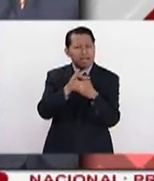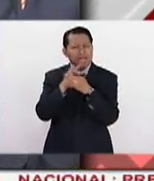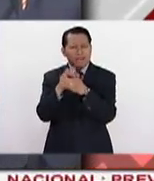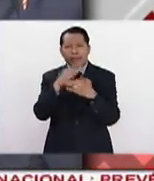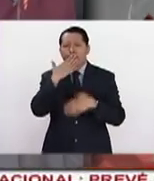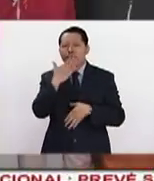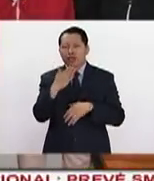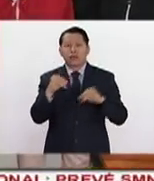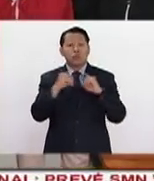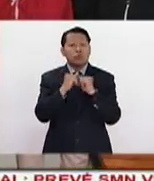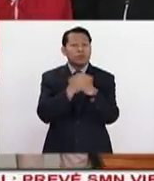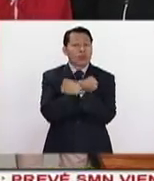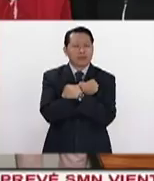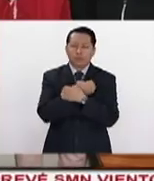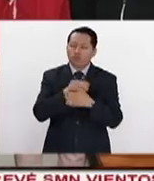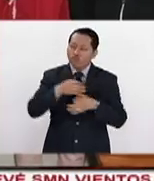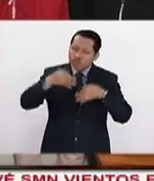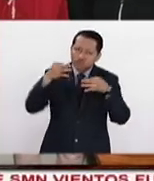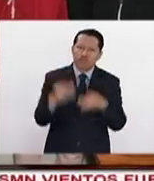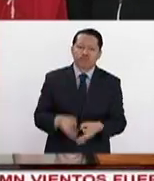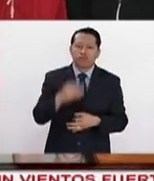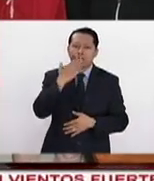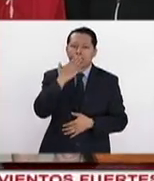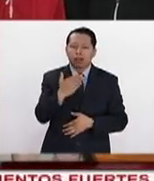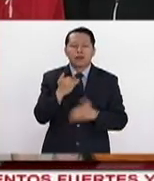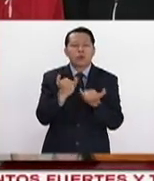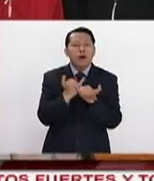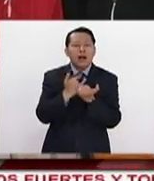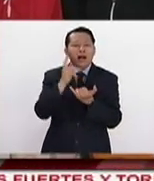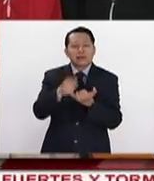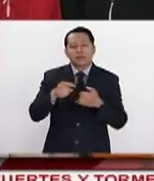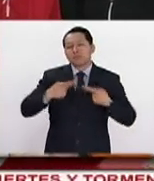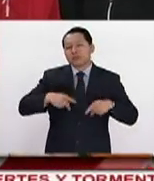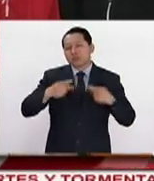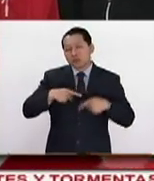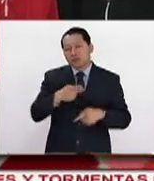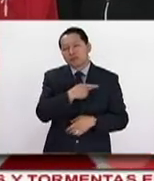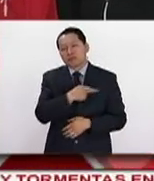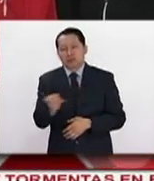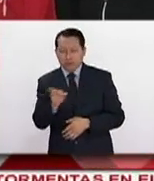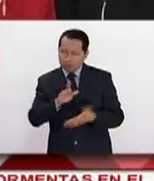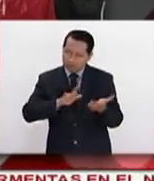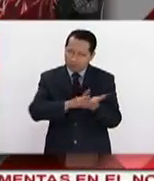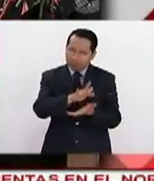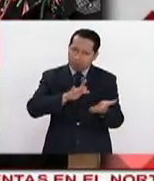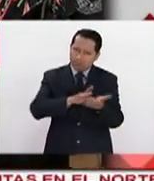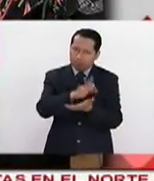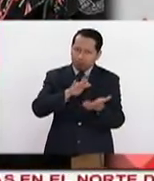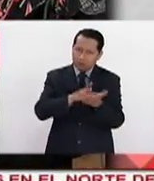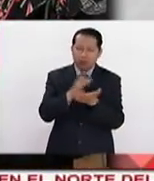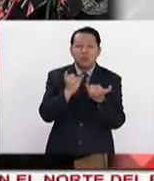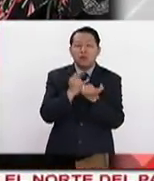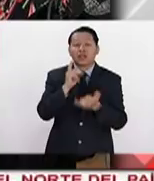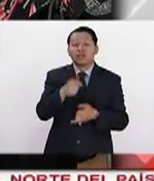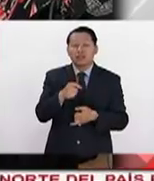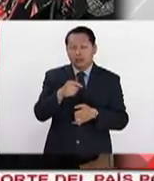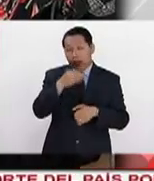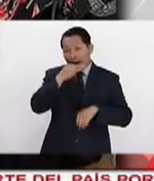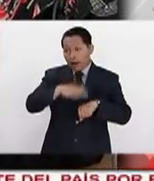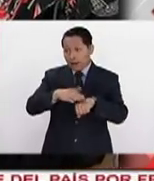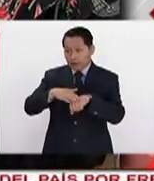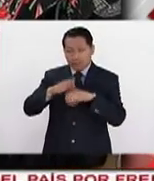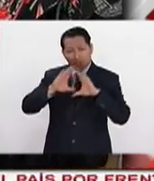establecer instituciones educativas modelo, apoyar a la población desfavorecida de escasos recursos y sensibilizar a la comunidad sobre